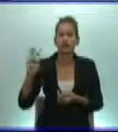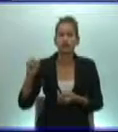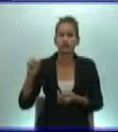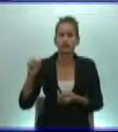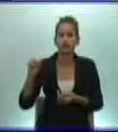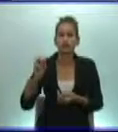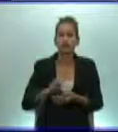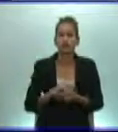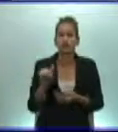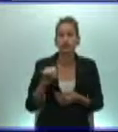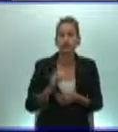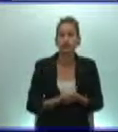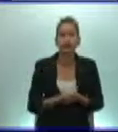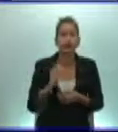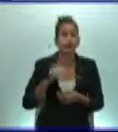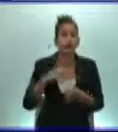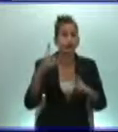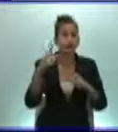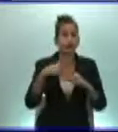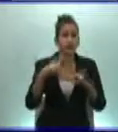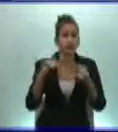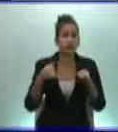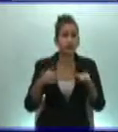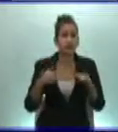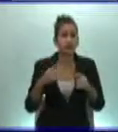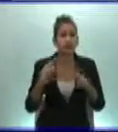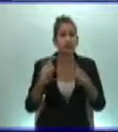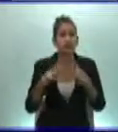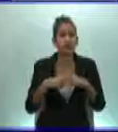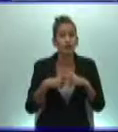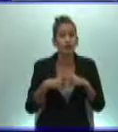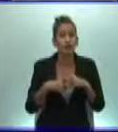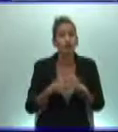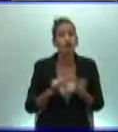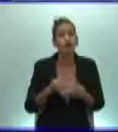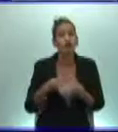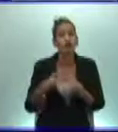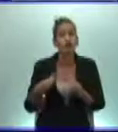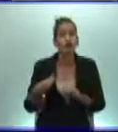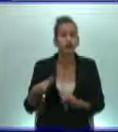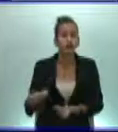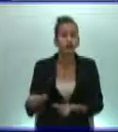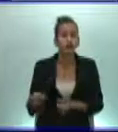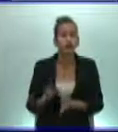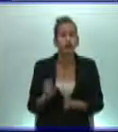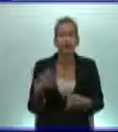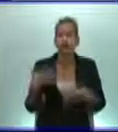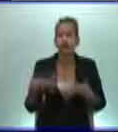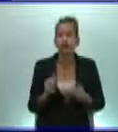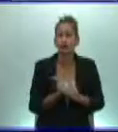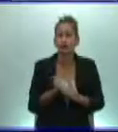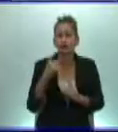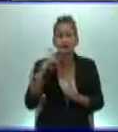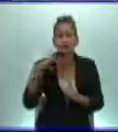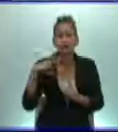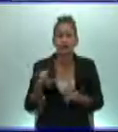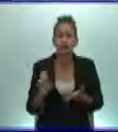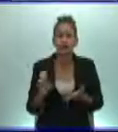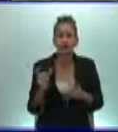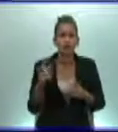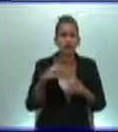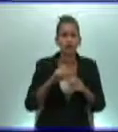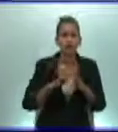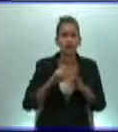resolver lo que nos queda del ejercicio y buscar en tu libro de texto todos los ejercicios